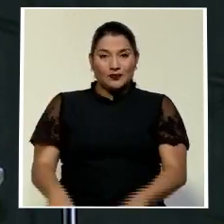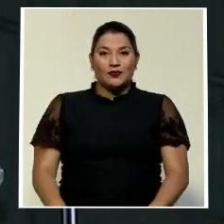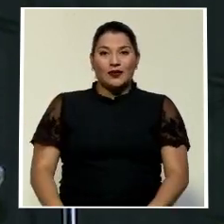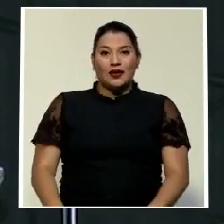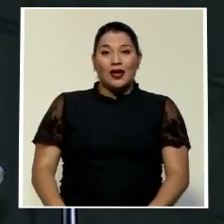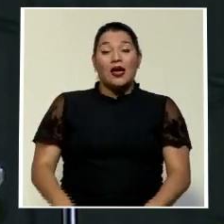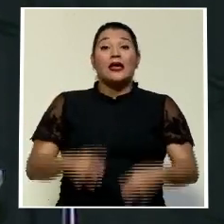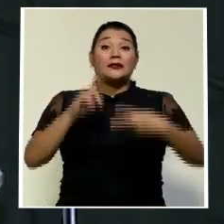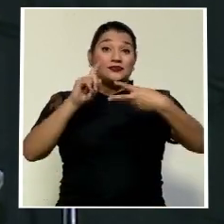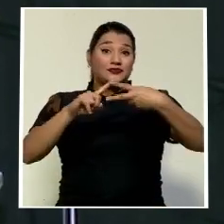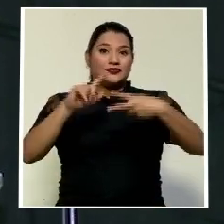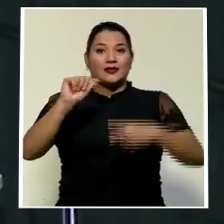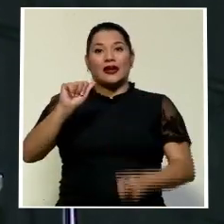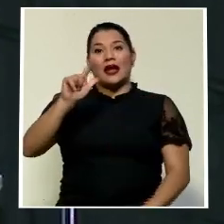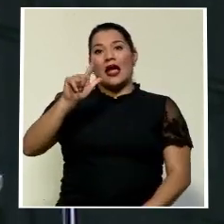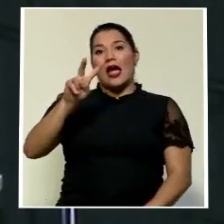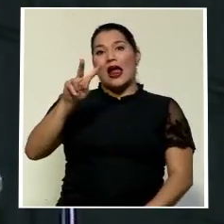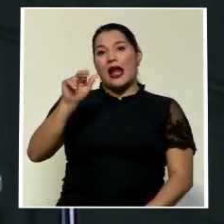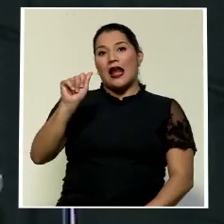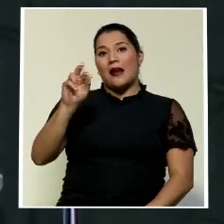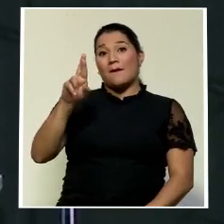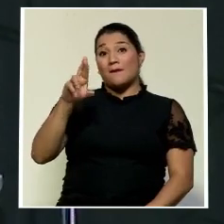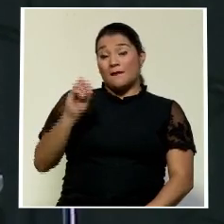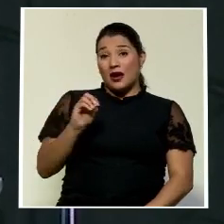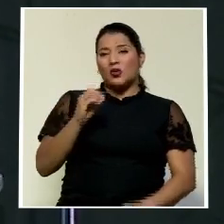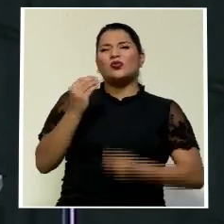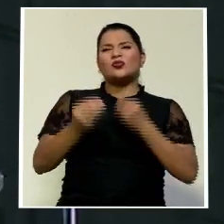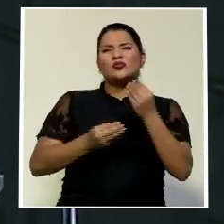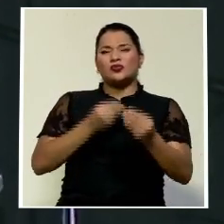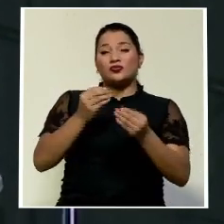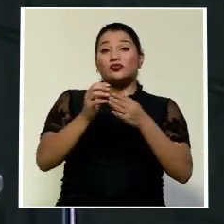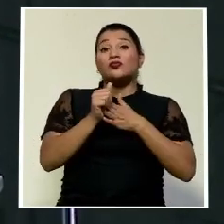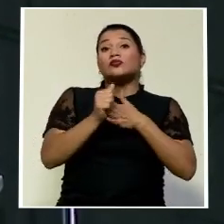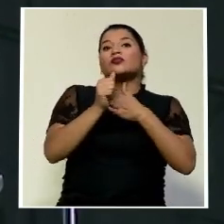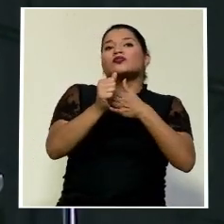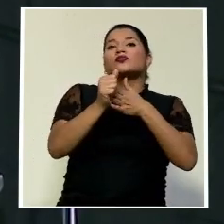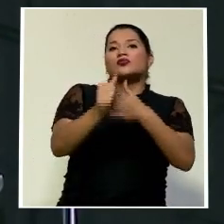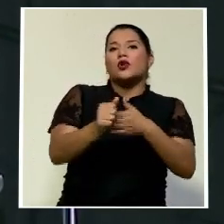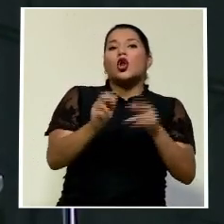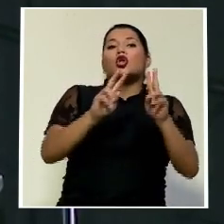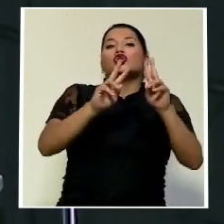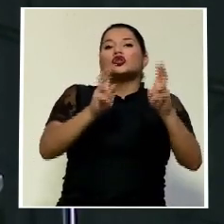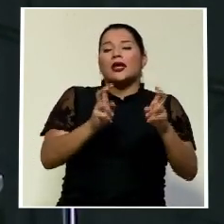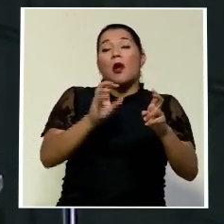Álvaro liderará la agenda del gobierno en materia de